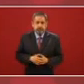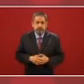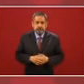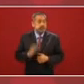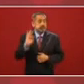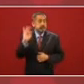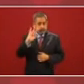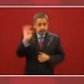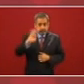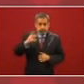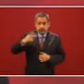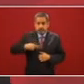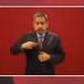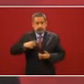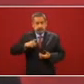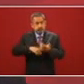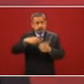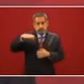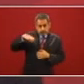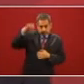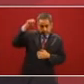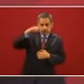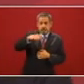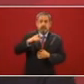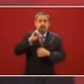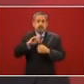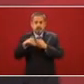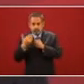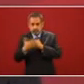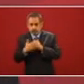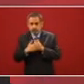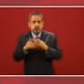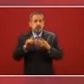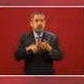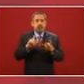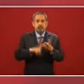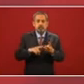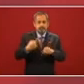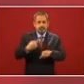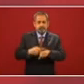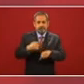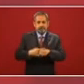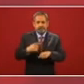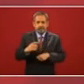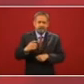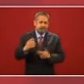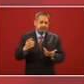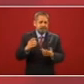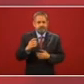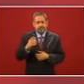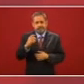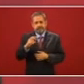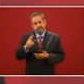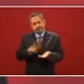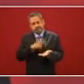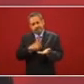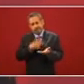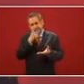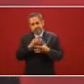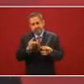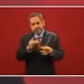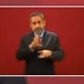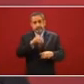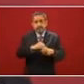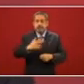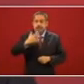una persona que es adulta mayor, mujer embarazada o tiene las enfermedades crónicas que repetidamente hemos mencionado, incluida